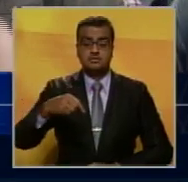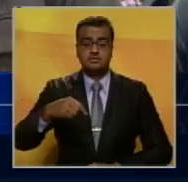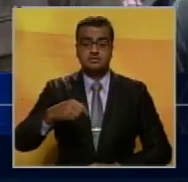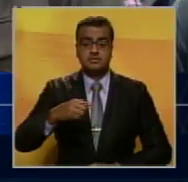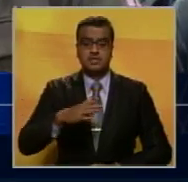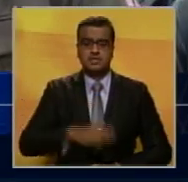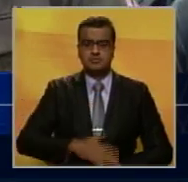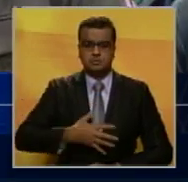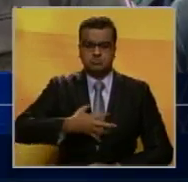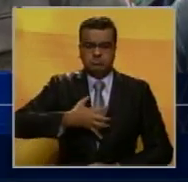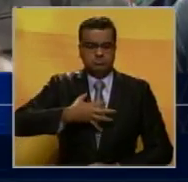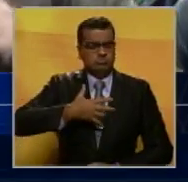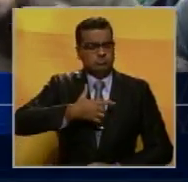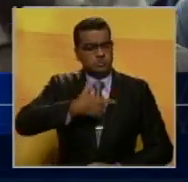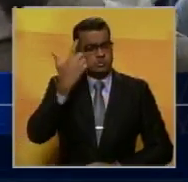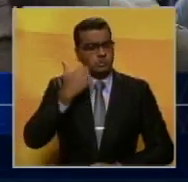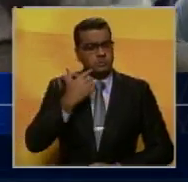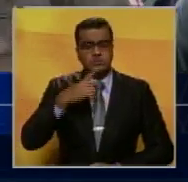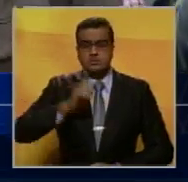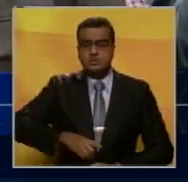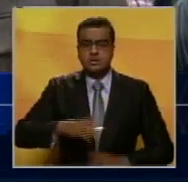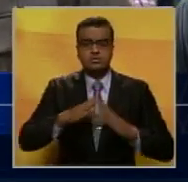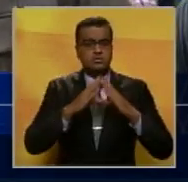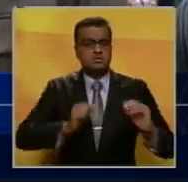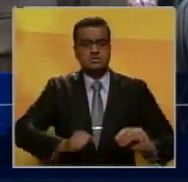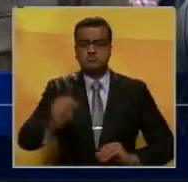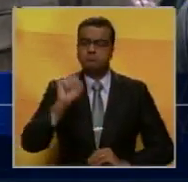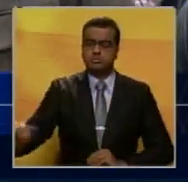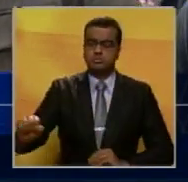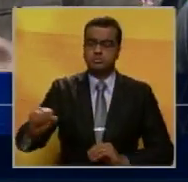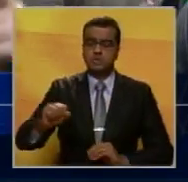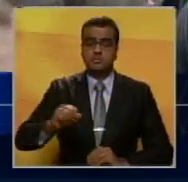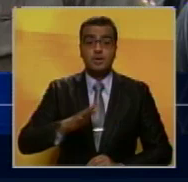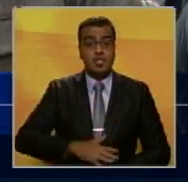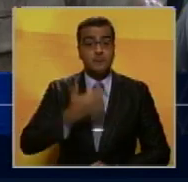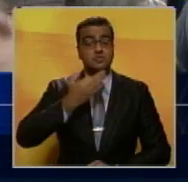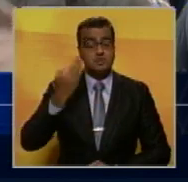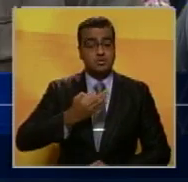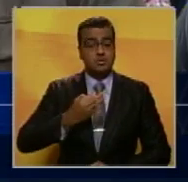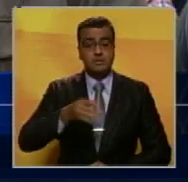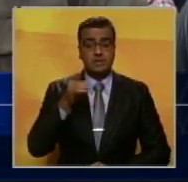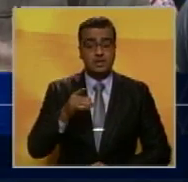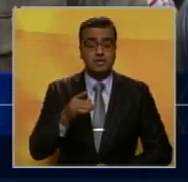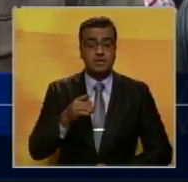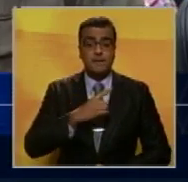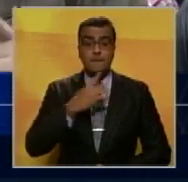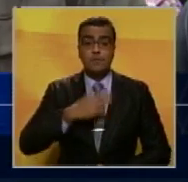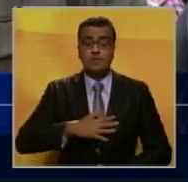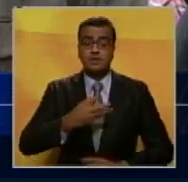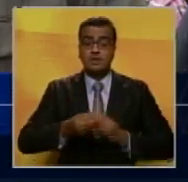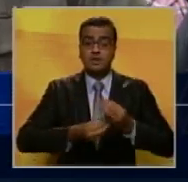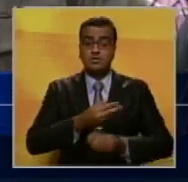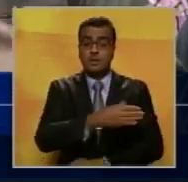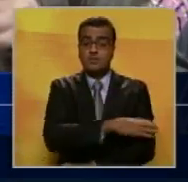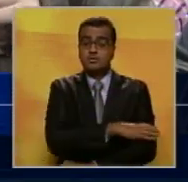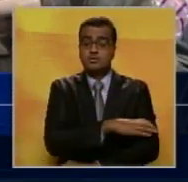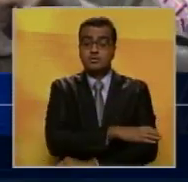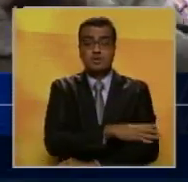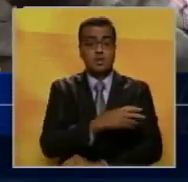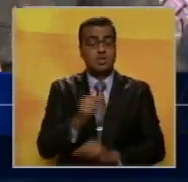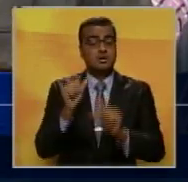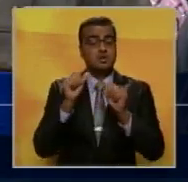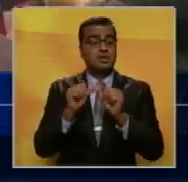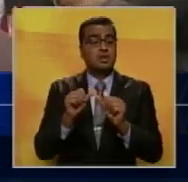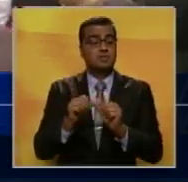estamos indignados y estamos absolutamente seguros de que estos crímenes que han hecho la derecha no van a